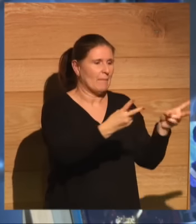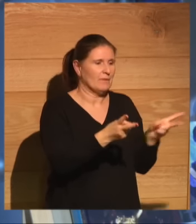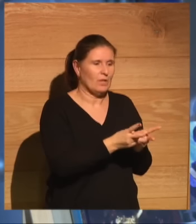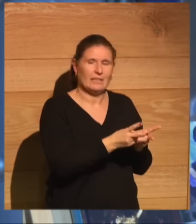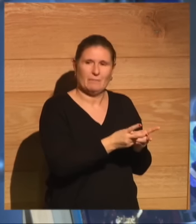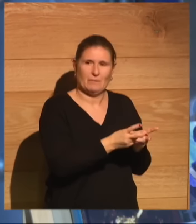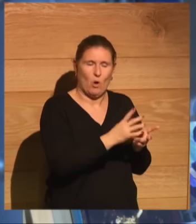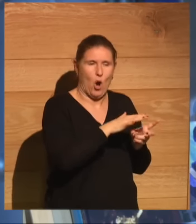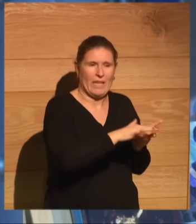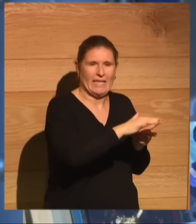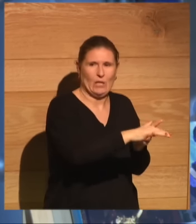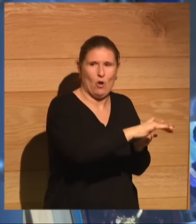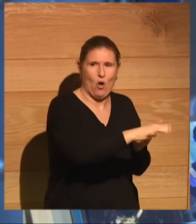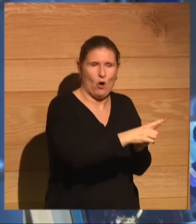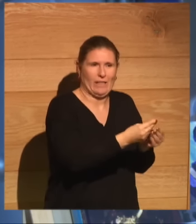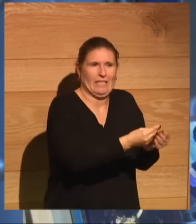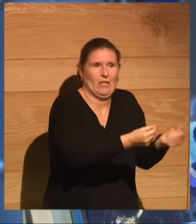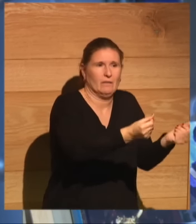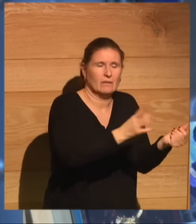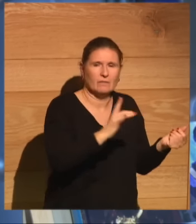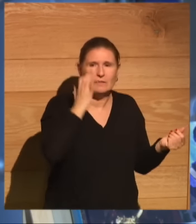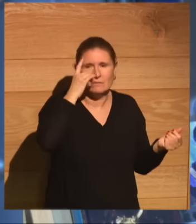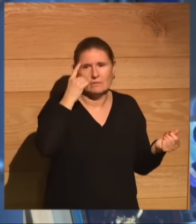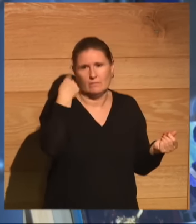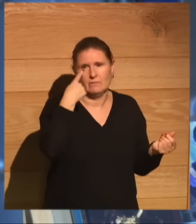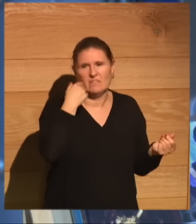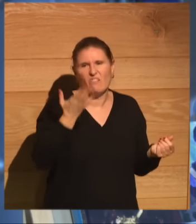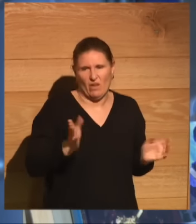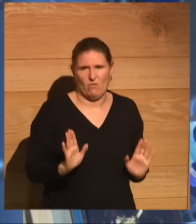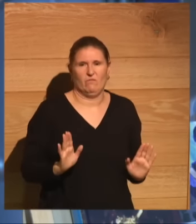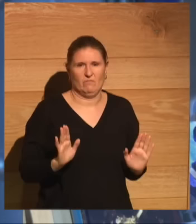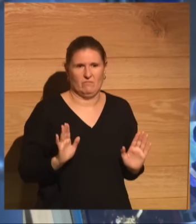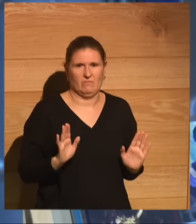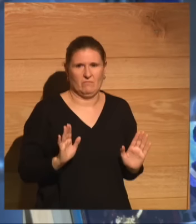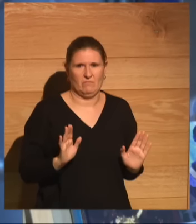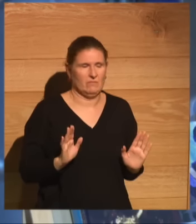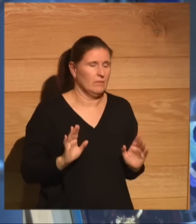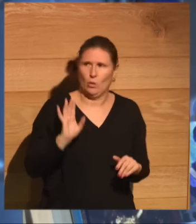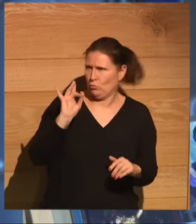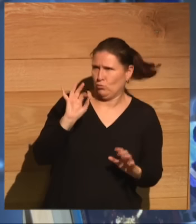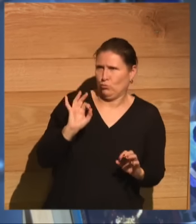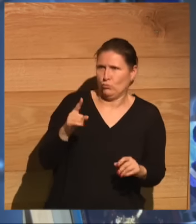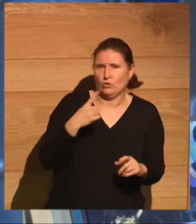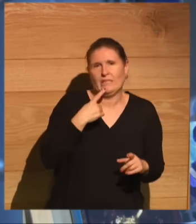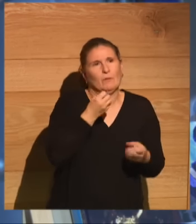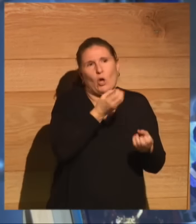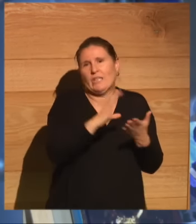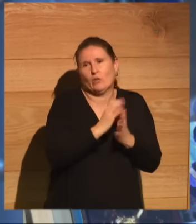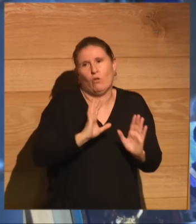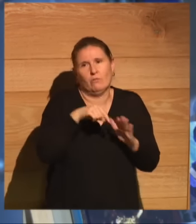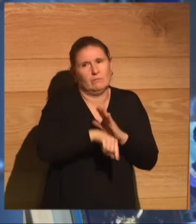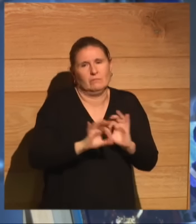Sí. Tim Burton era feo. Era feo. Sí, no. Era feo. O sea, no, si tiene que salir, que salga todo. Tim